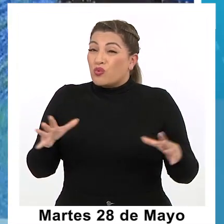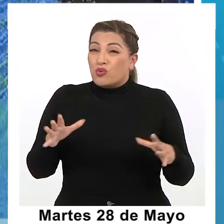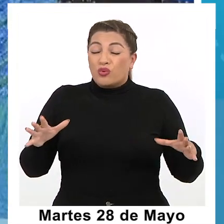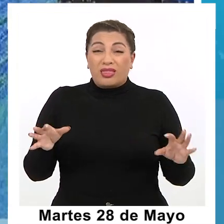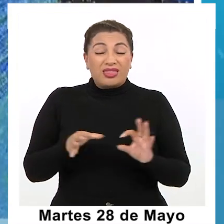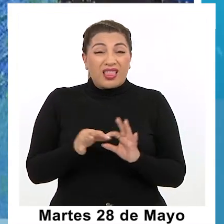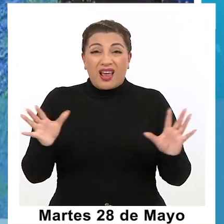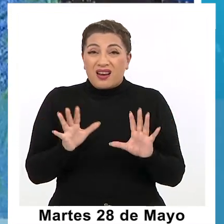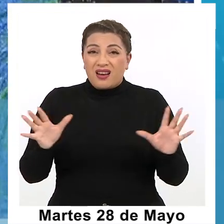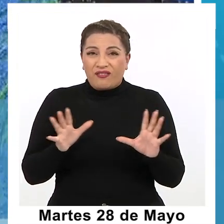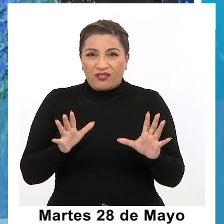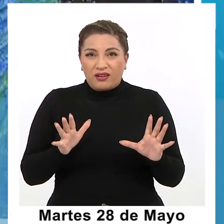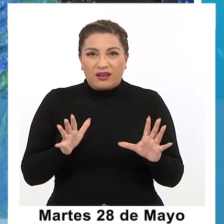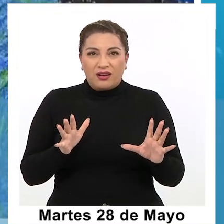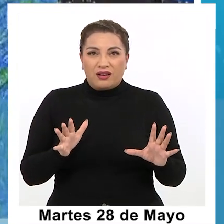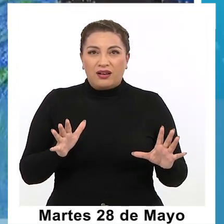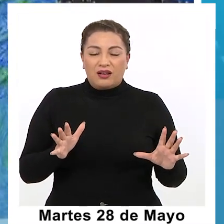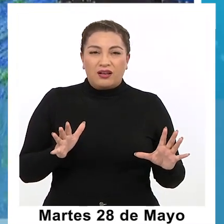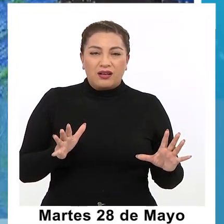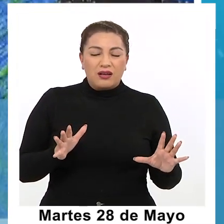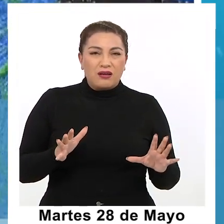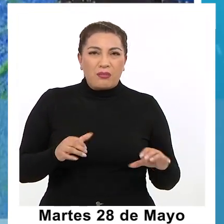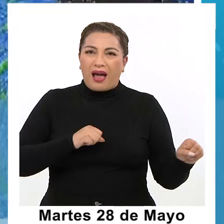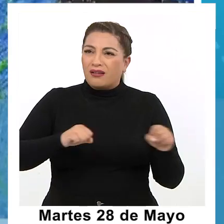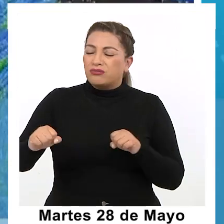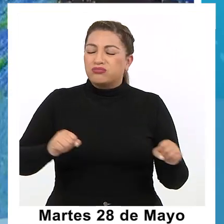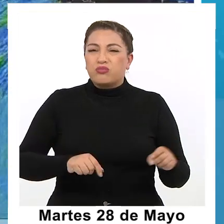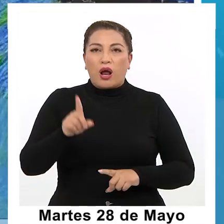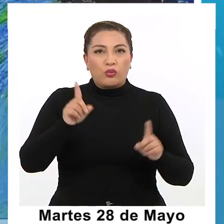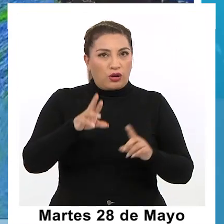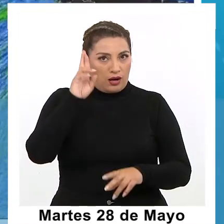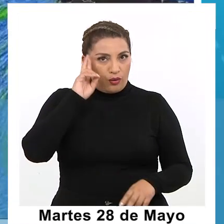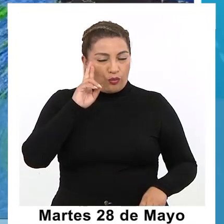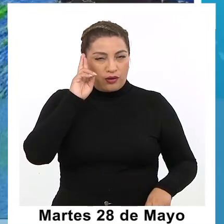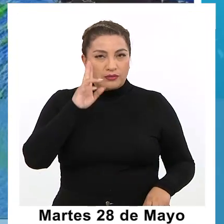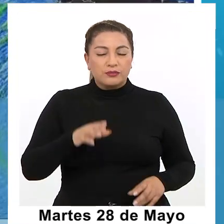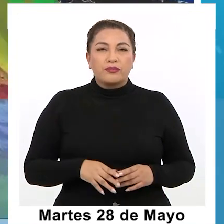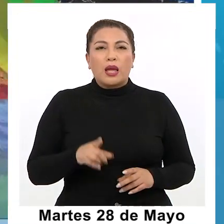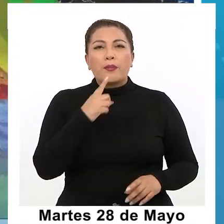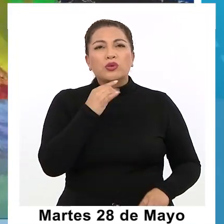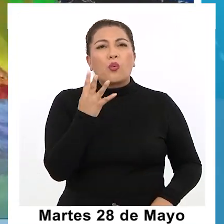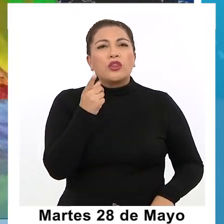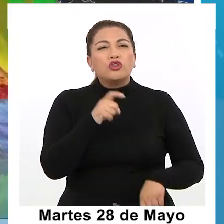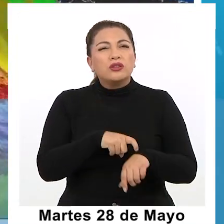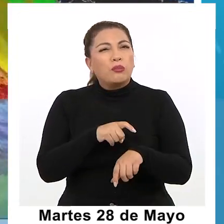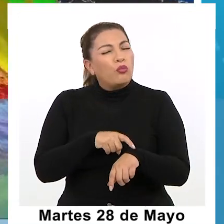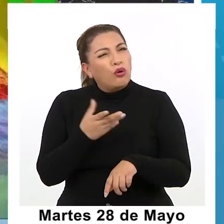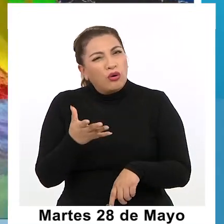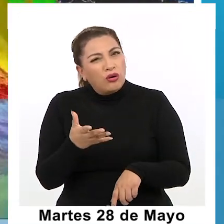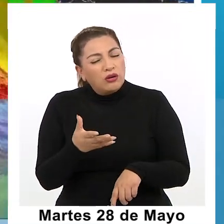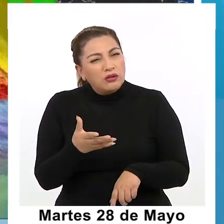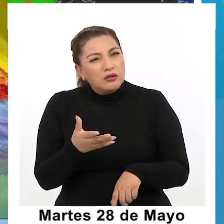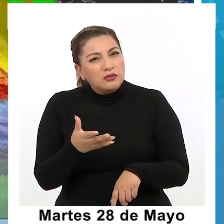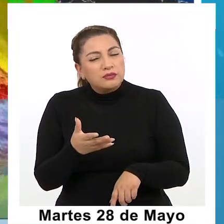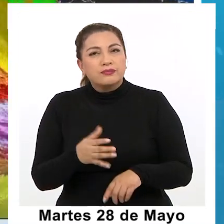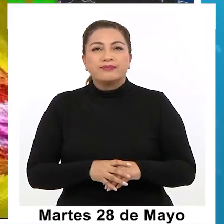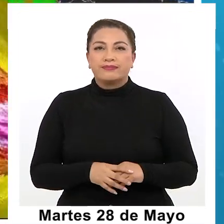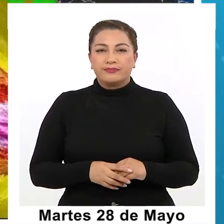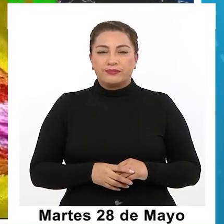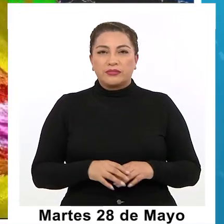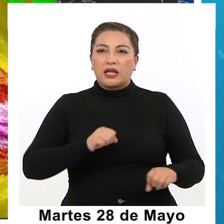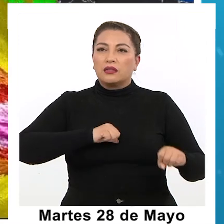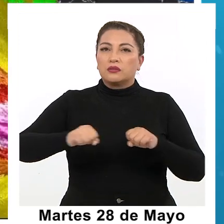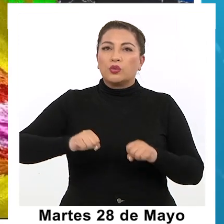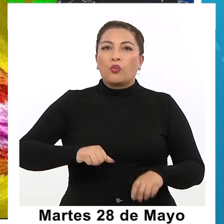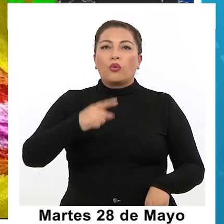terrible, el mayor evento del que se tiene registro. Ujú. ¿Cuánto Y tiempo duró? Chile mira, el sismo